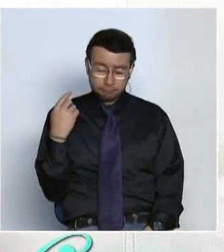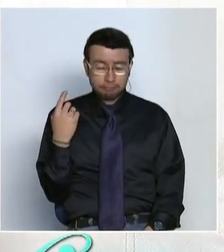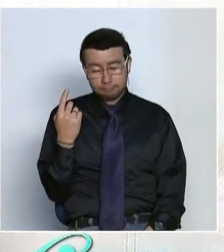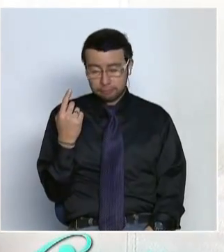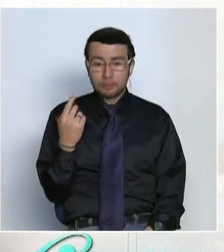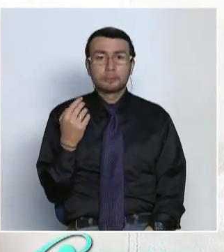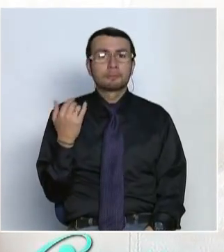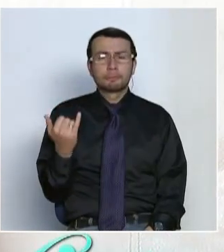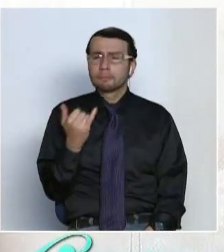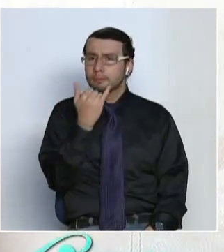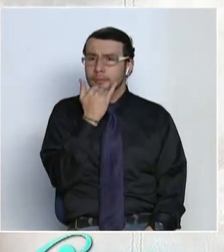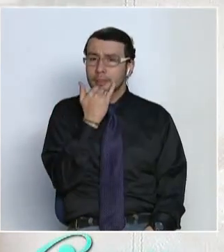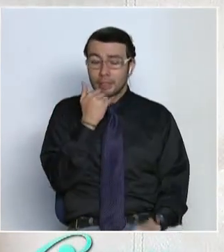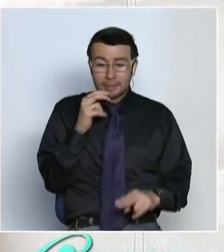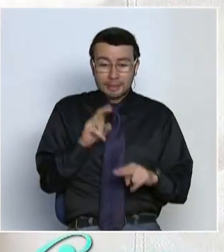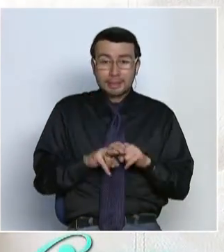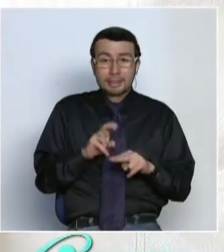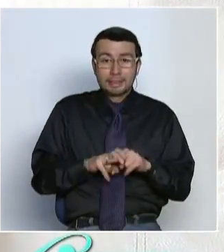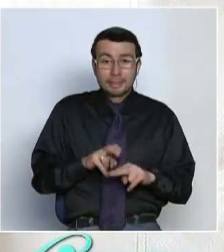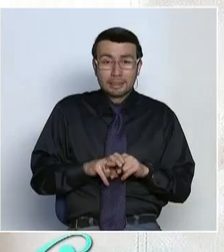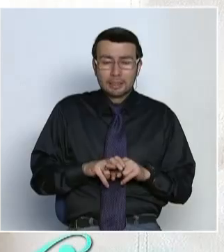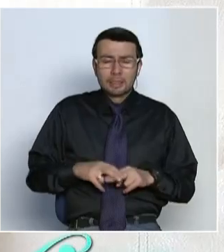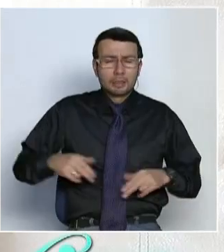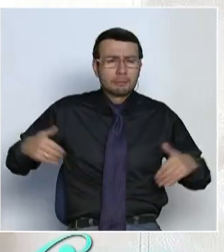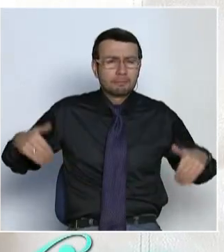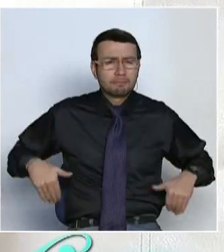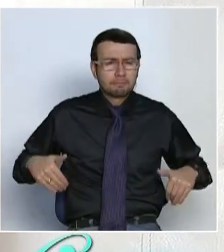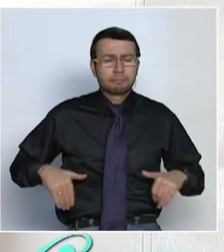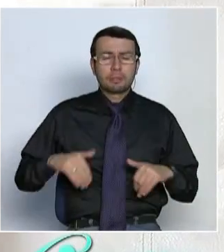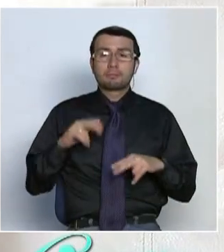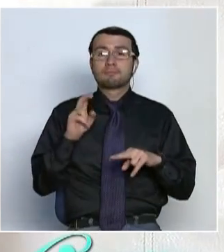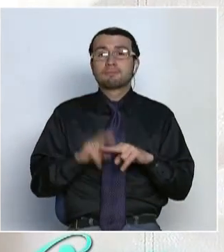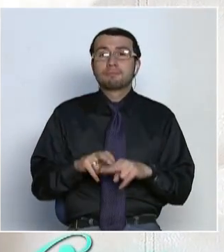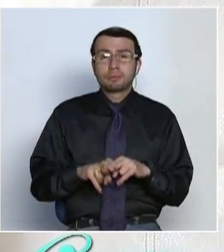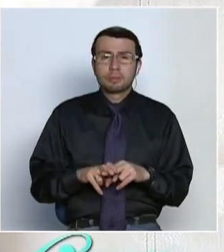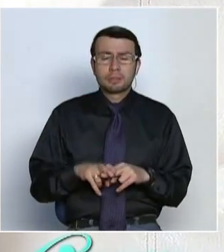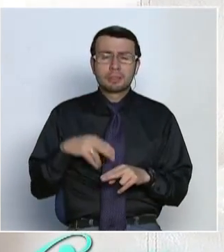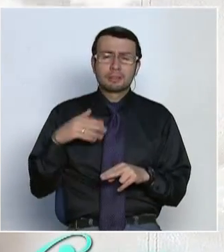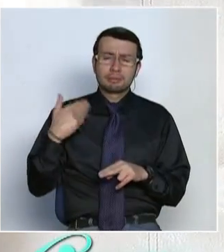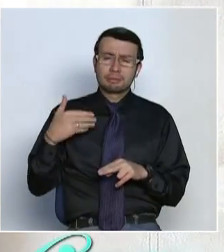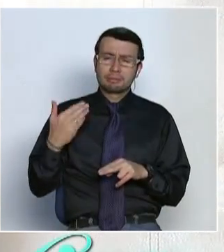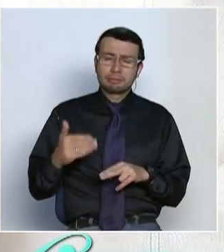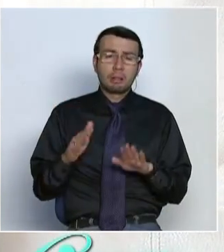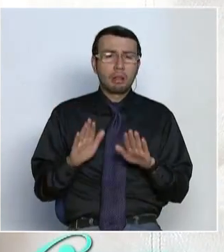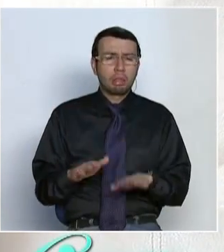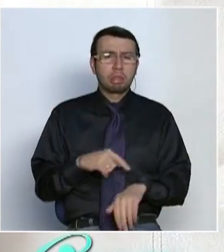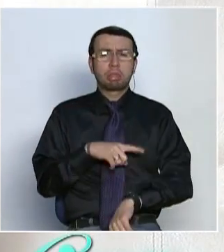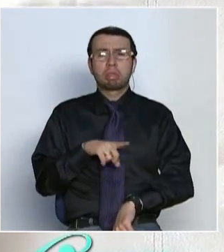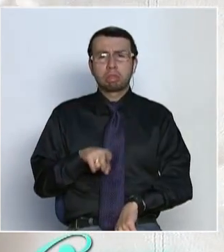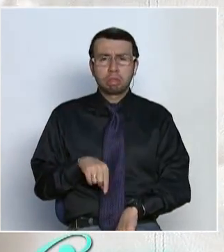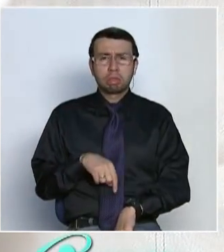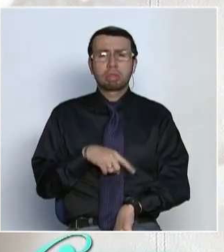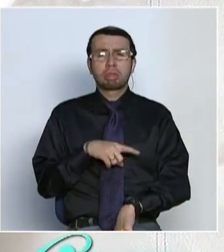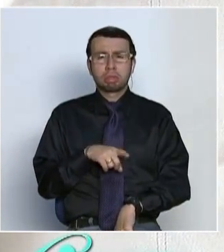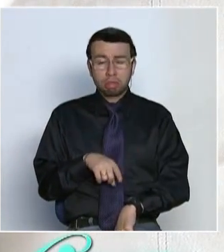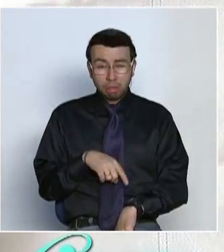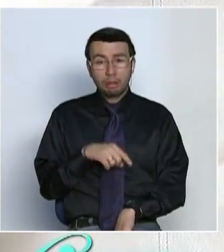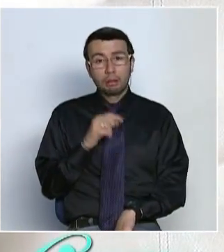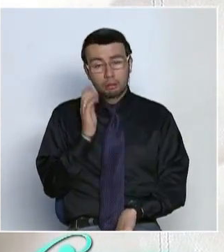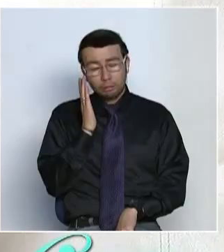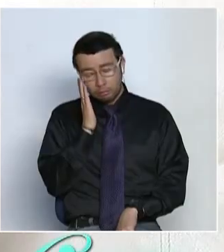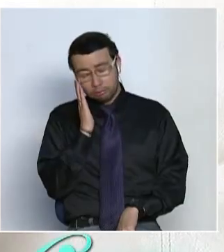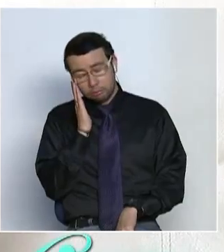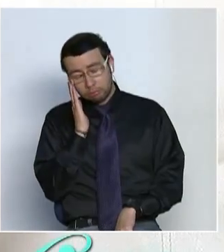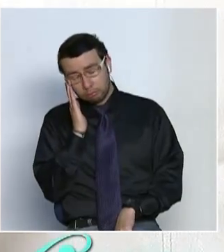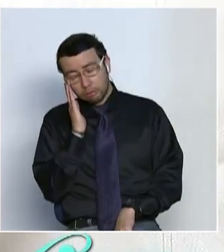la silla le comprime el nervio en esta parte y después de mucho rato estar ahí dormido borracho,